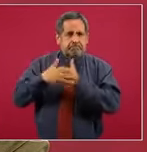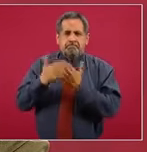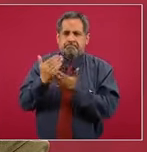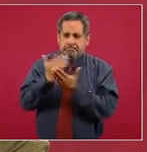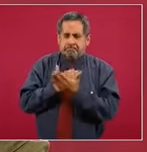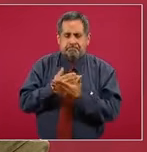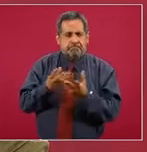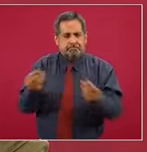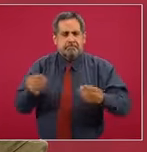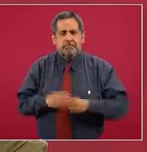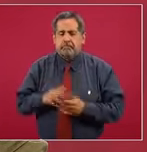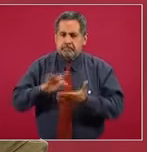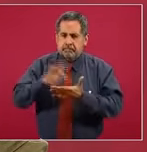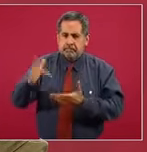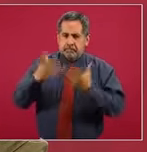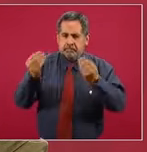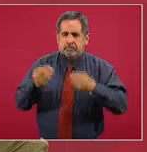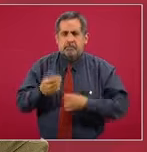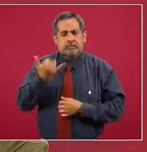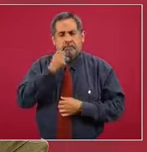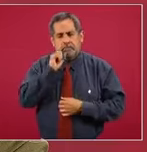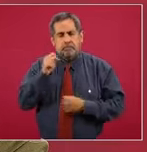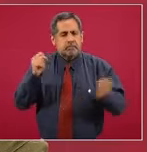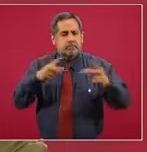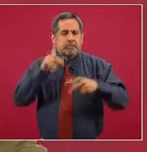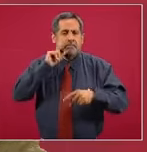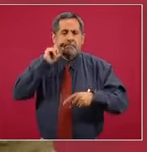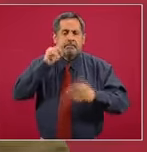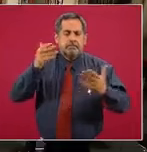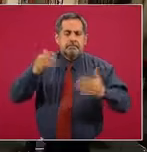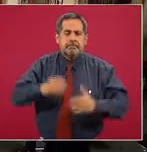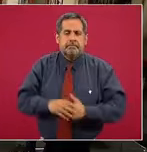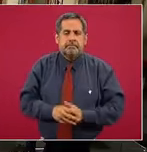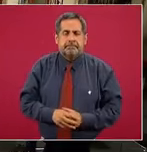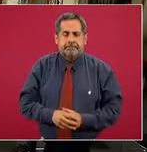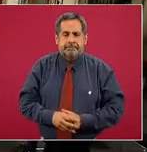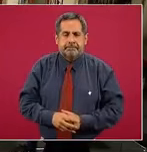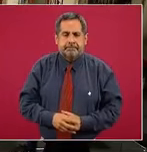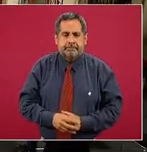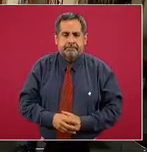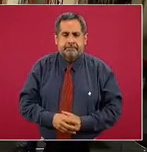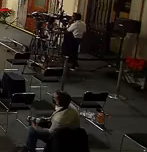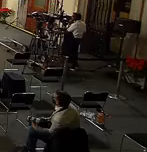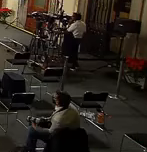mitigar el problema. Muchas gracias y estaremos viéndonos mañana. Buenas noches.